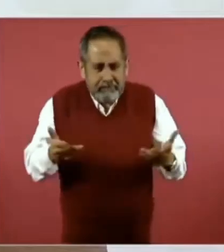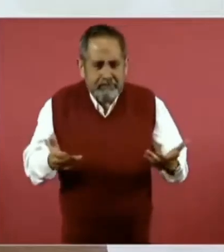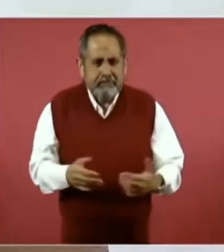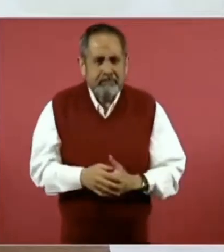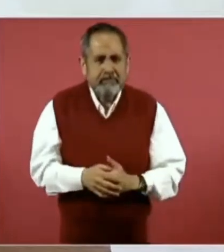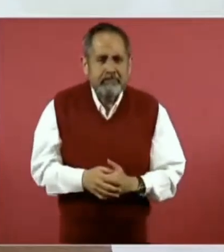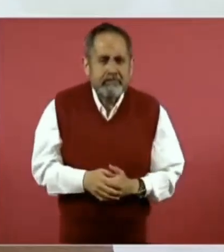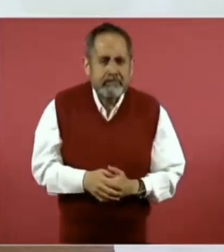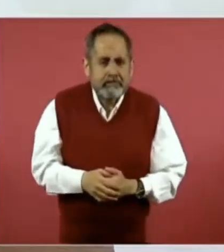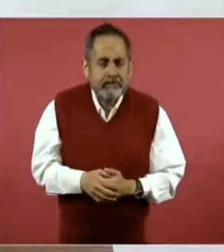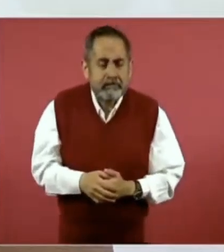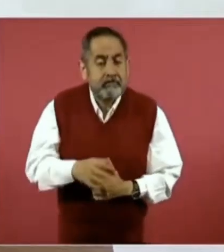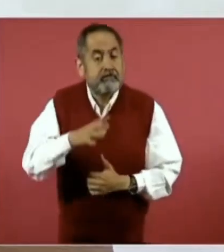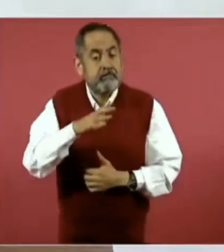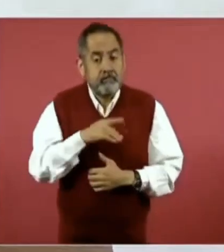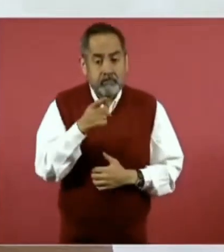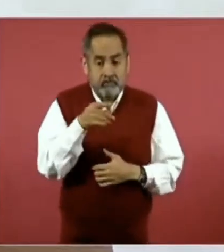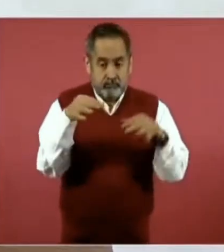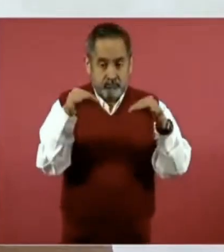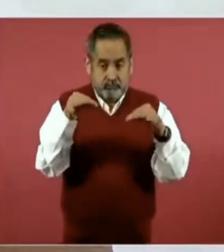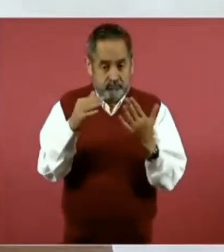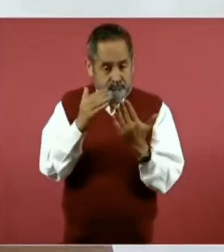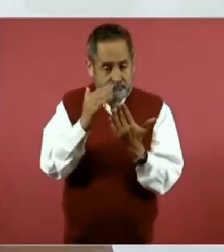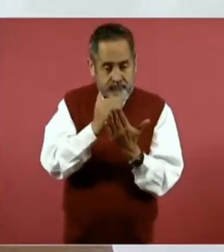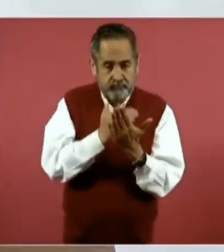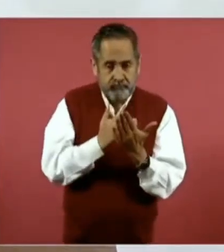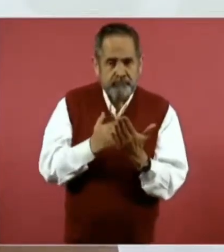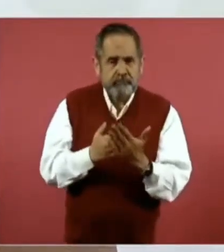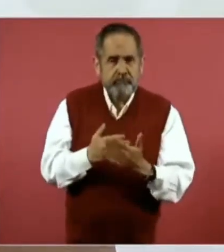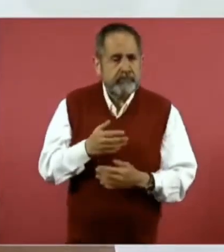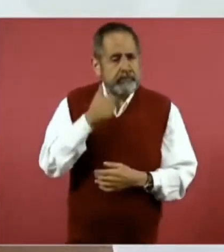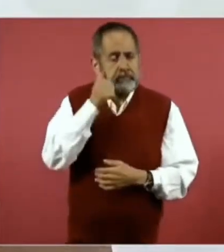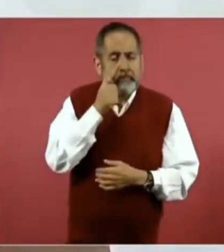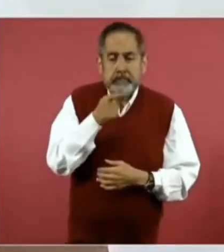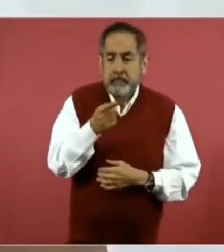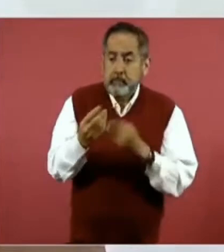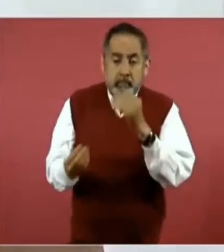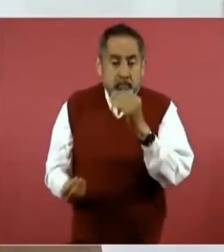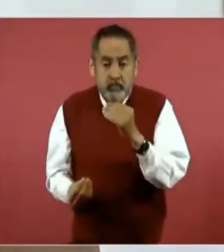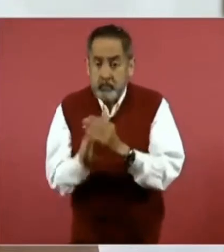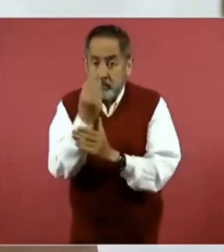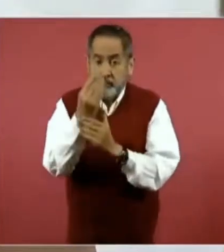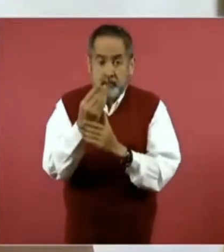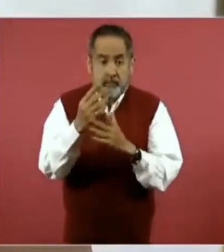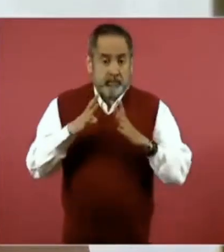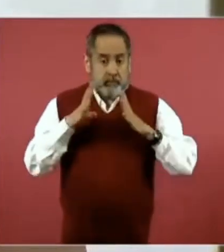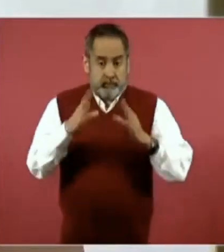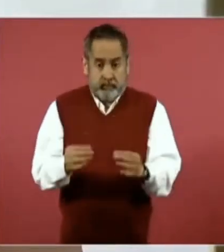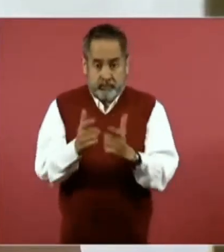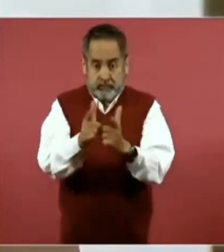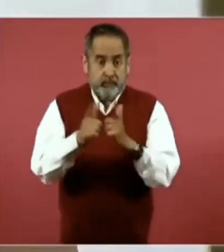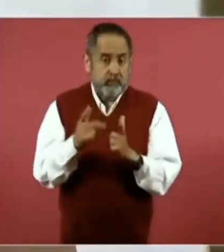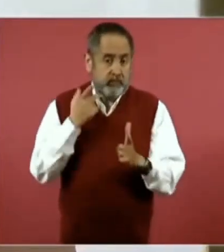Hay un documento que se solicita cuando se constituye un partido